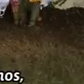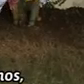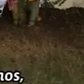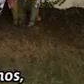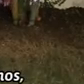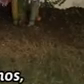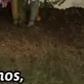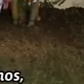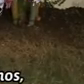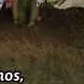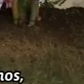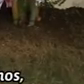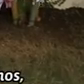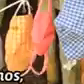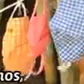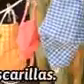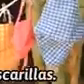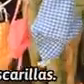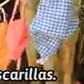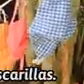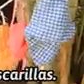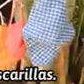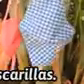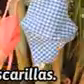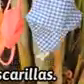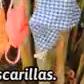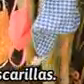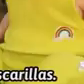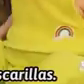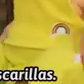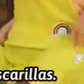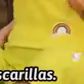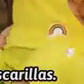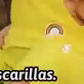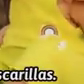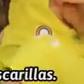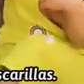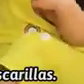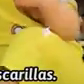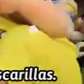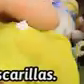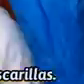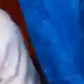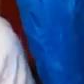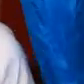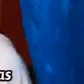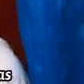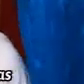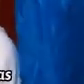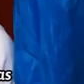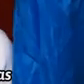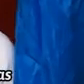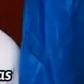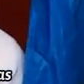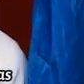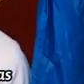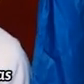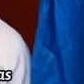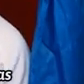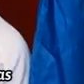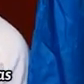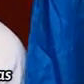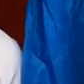Papá, ¿y qué tal si pensamos en las cosas buenas de las mascarillas? Por ejemplo, no